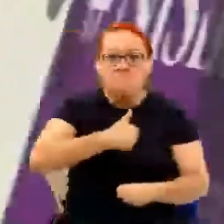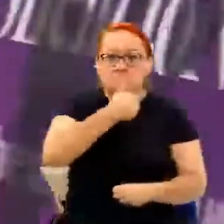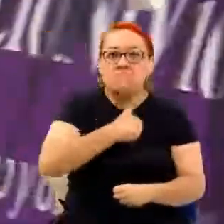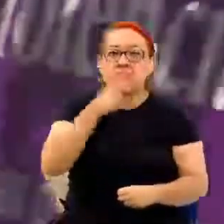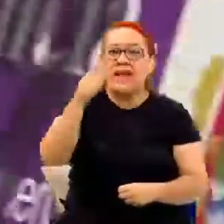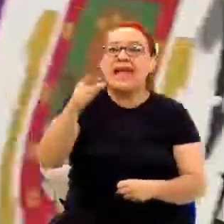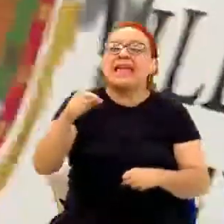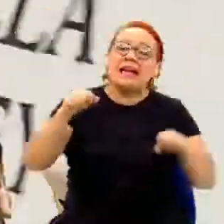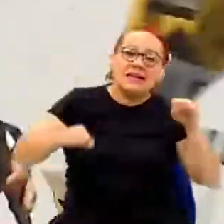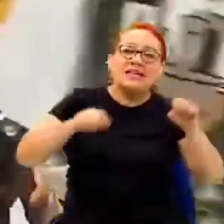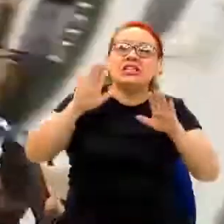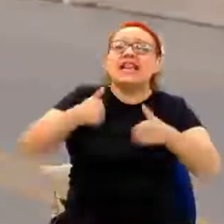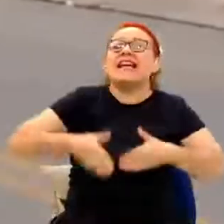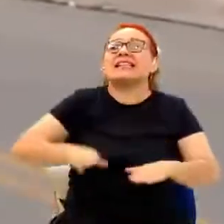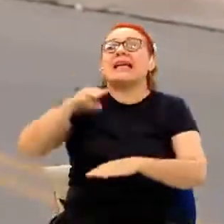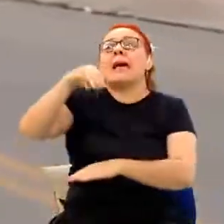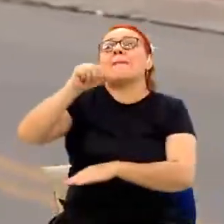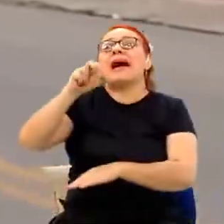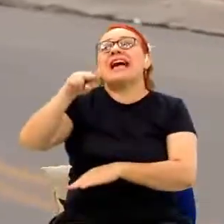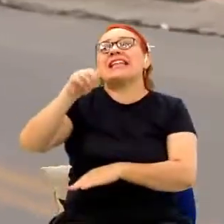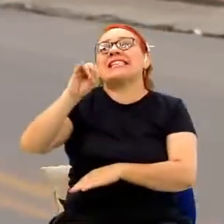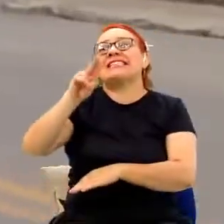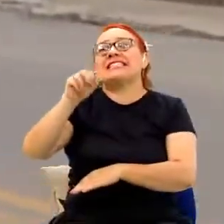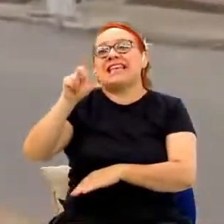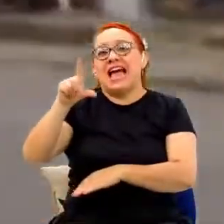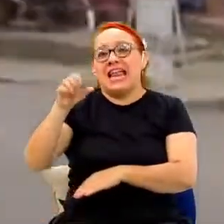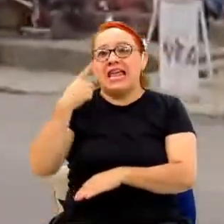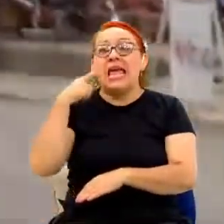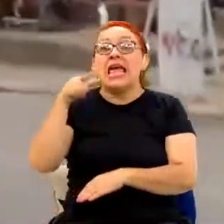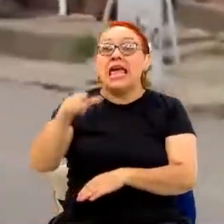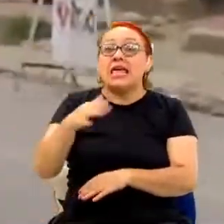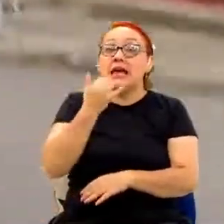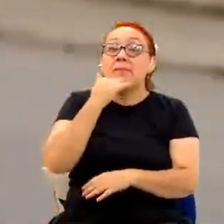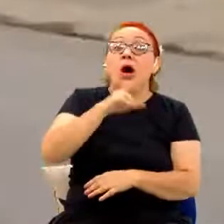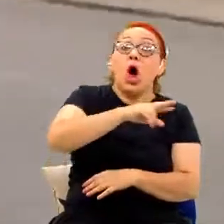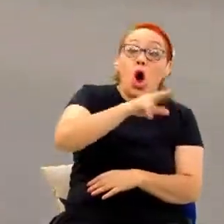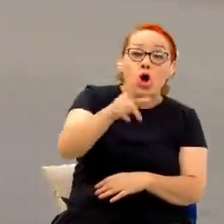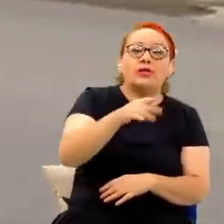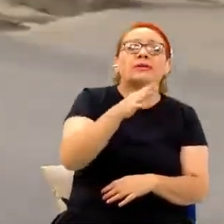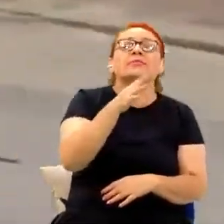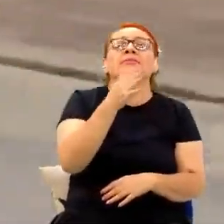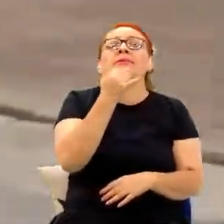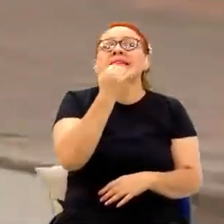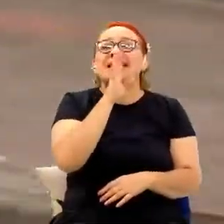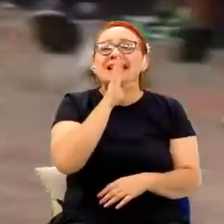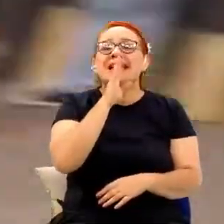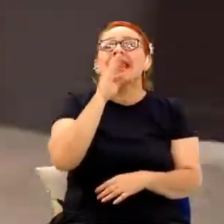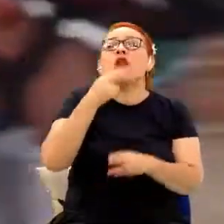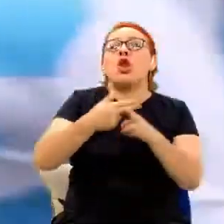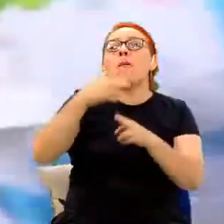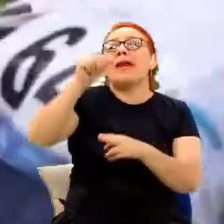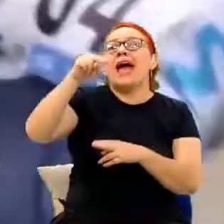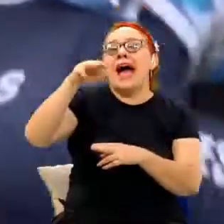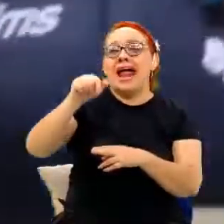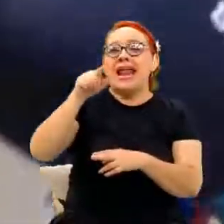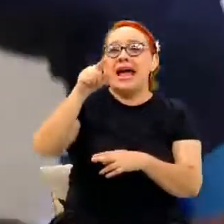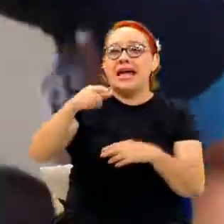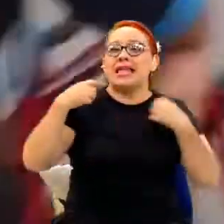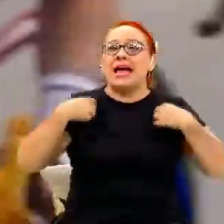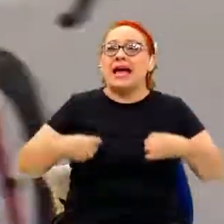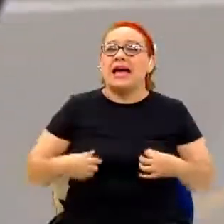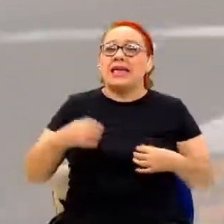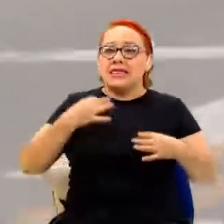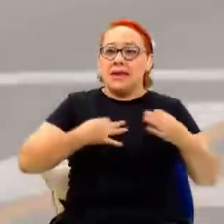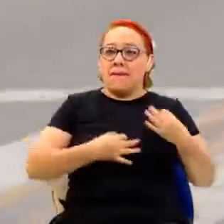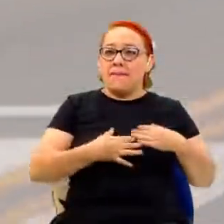Manizales. Pero también una hija de esta tierra, la hija de Zapatoca Santander, Ana Cristina Sanabria, que es quien luce la camiseta de